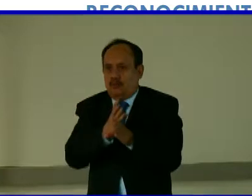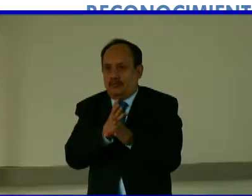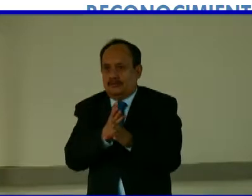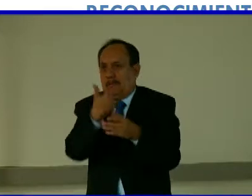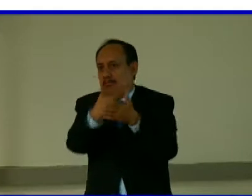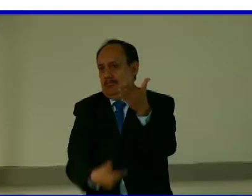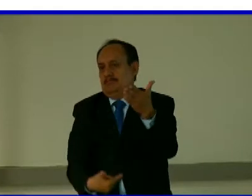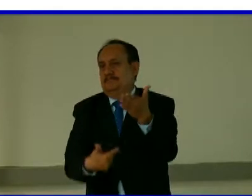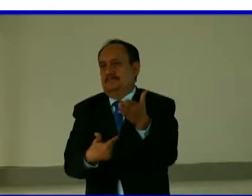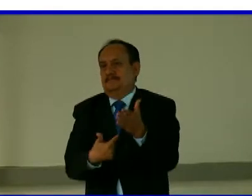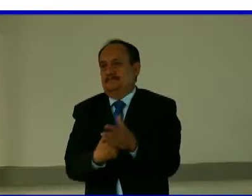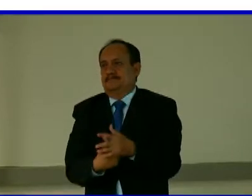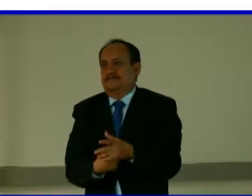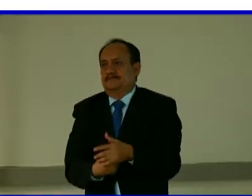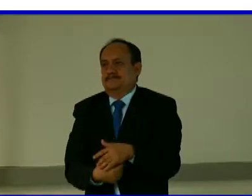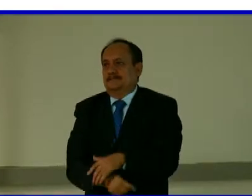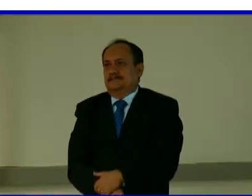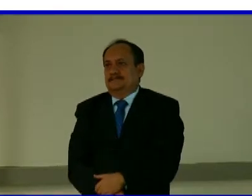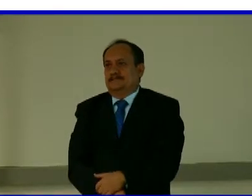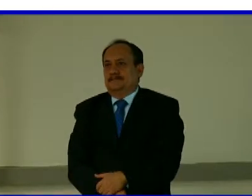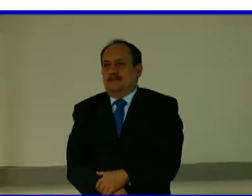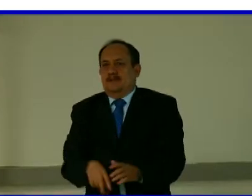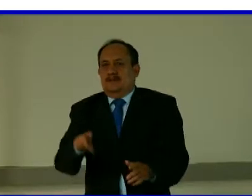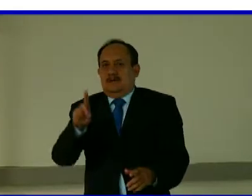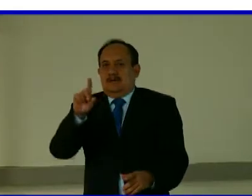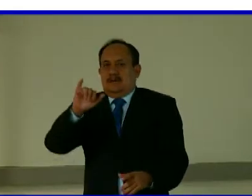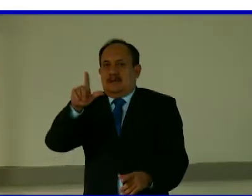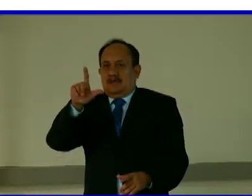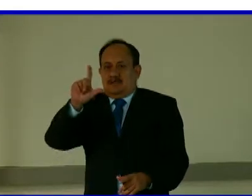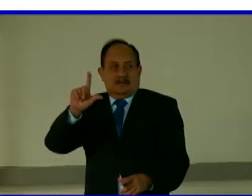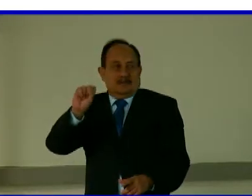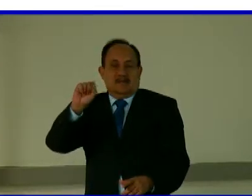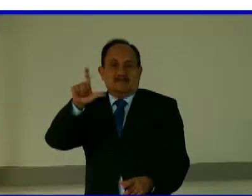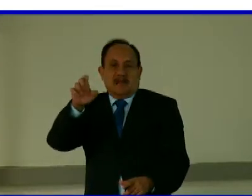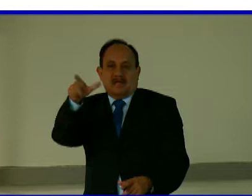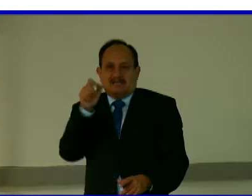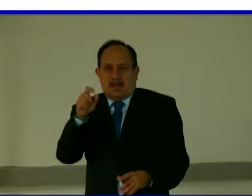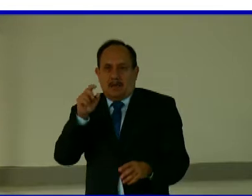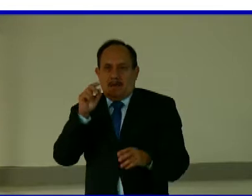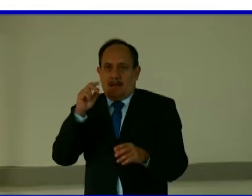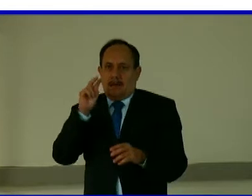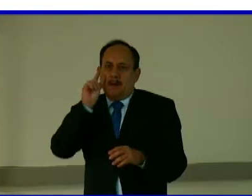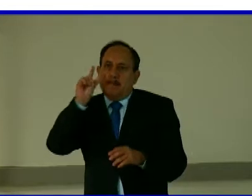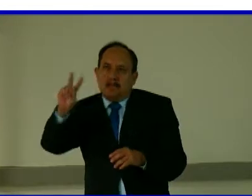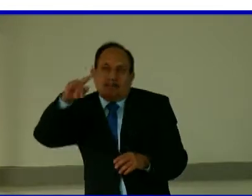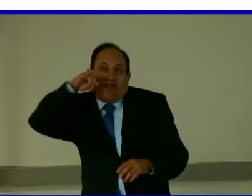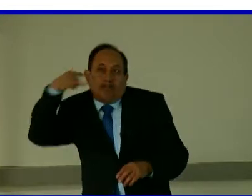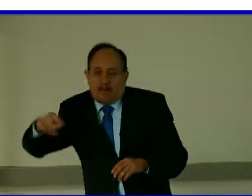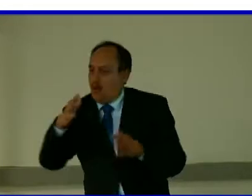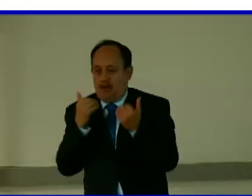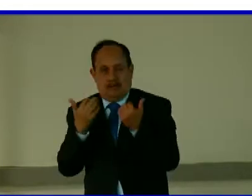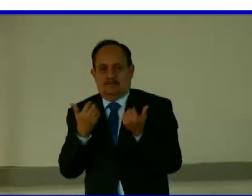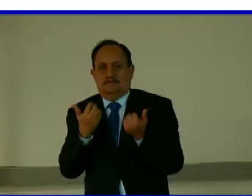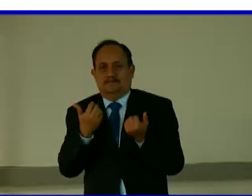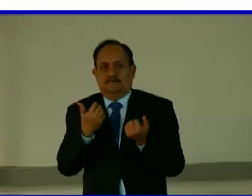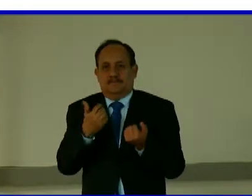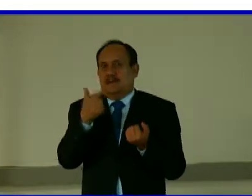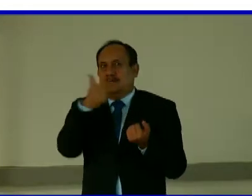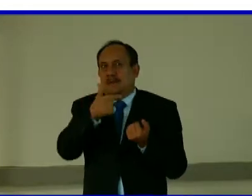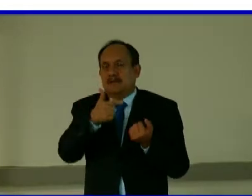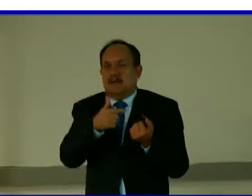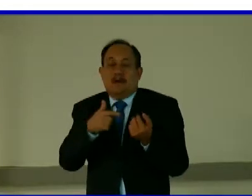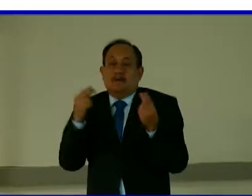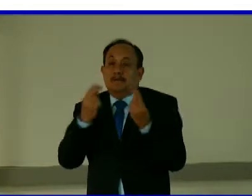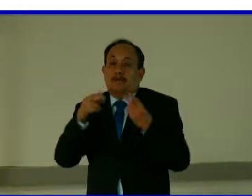ahí. La dislexia no es un problema visual y la dislexia no responde a